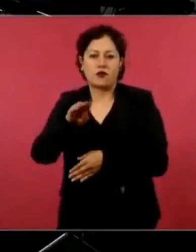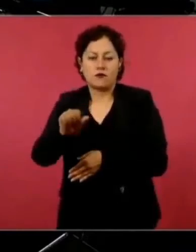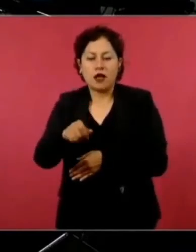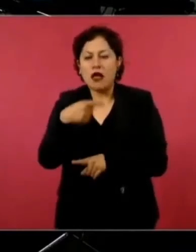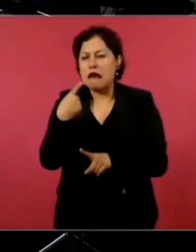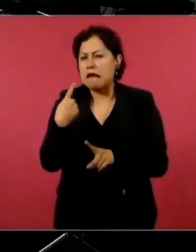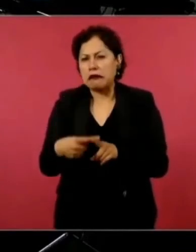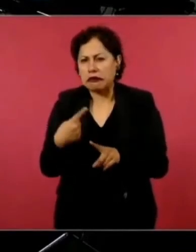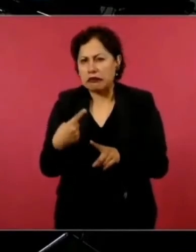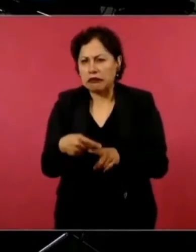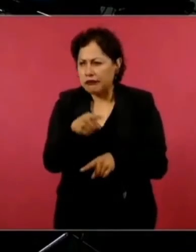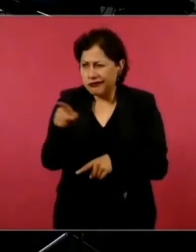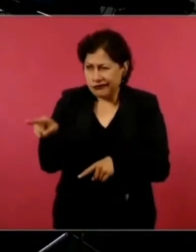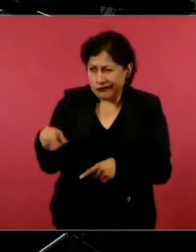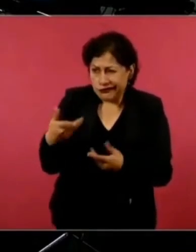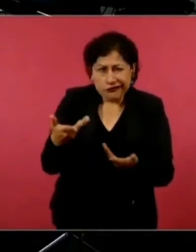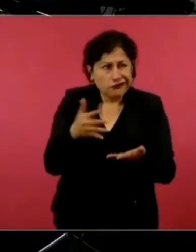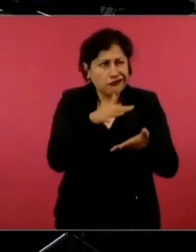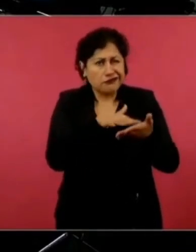¿Quién lee el Universal?